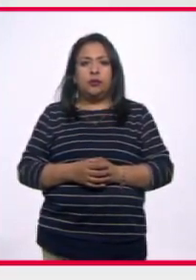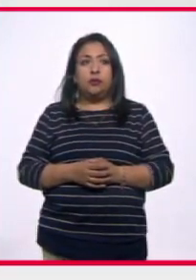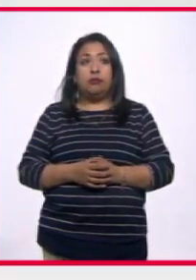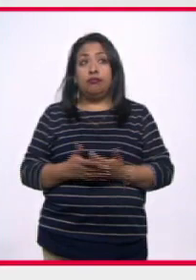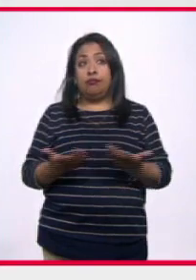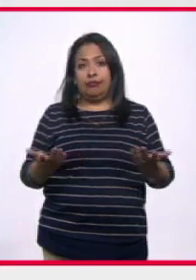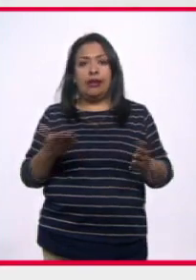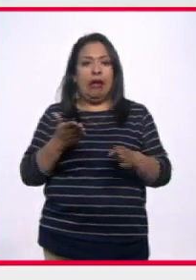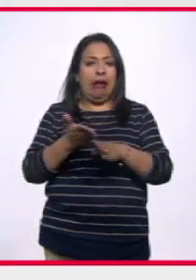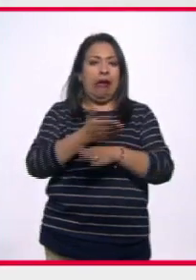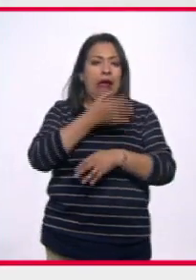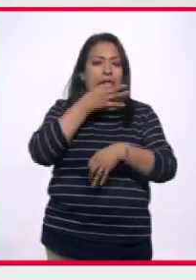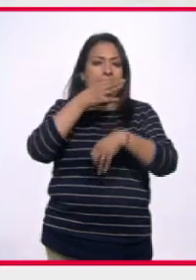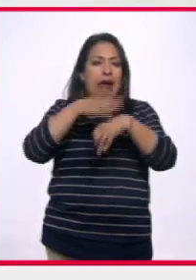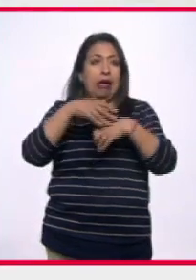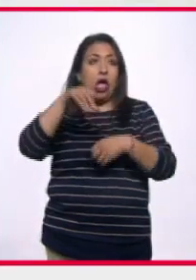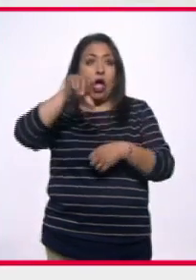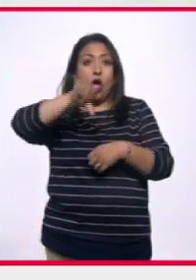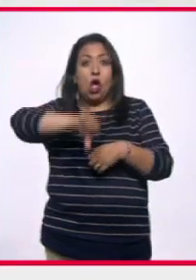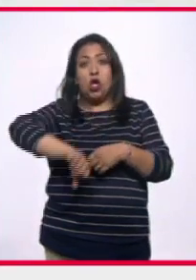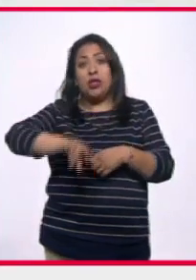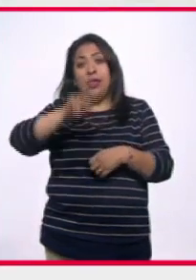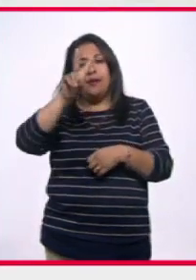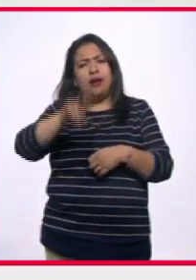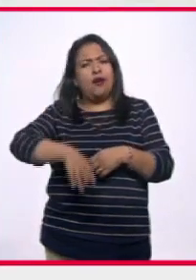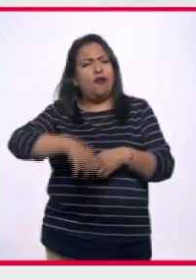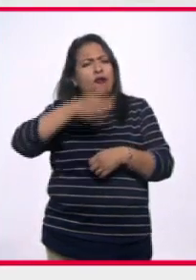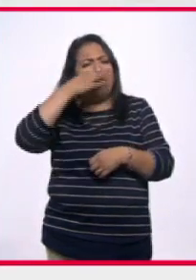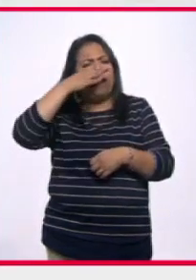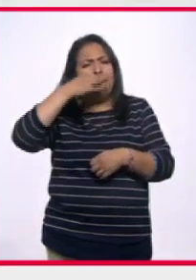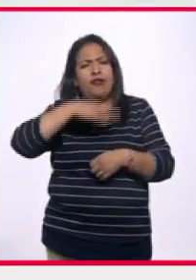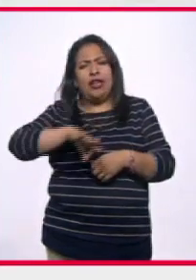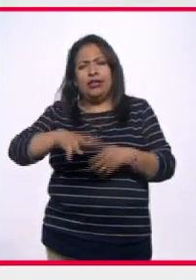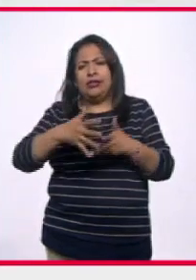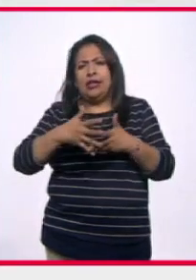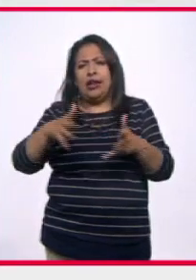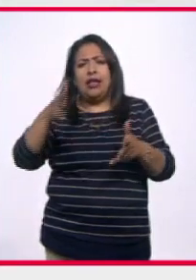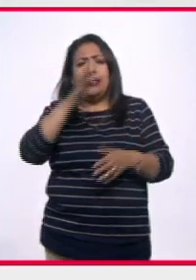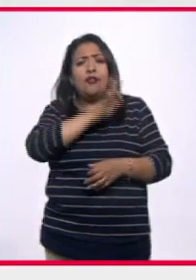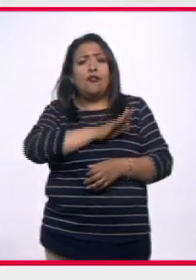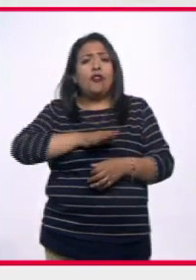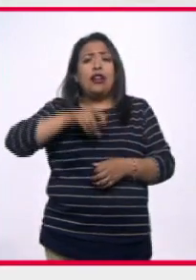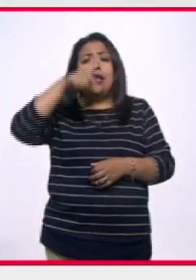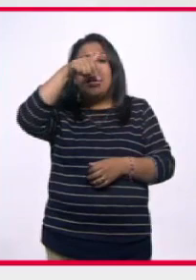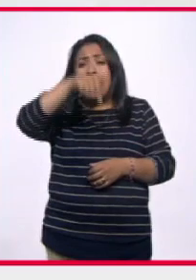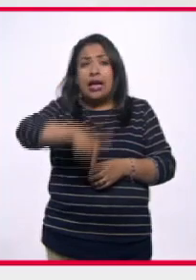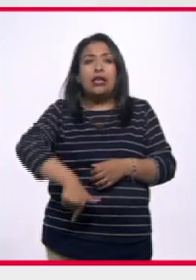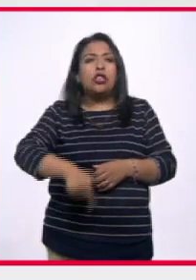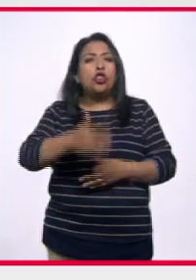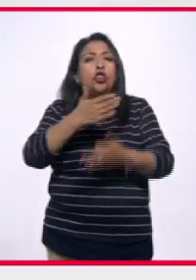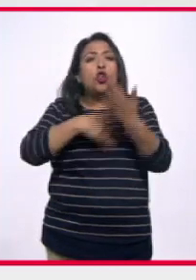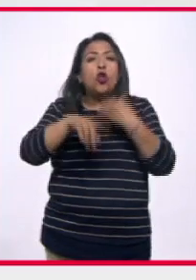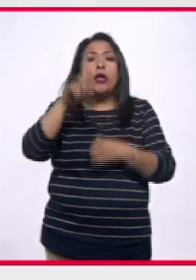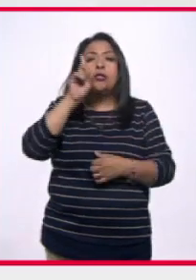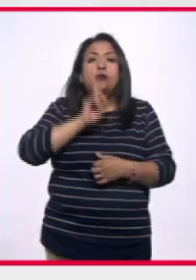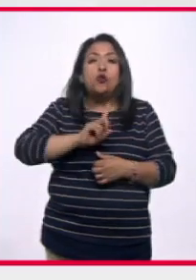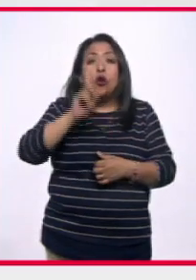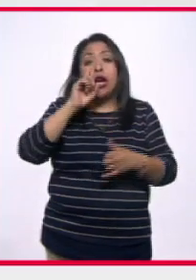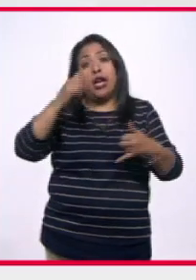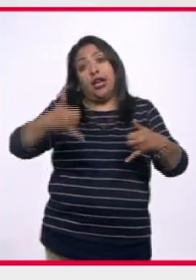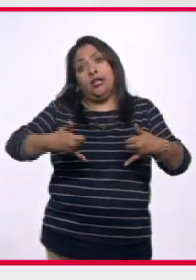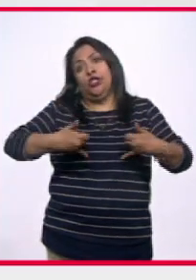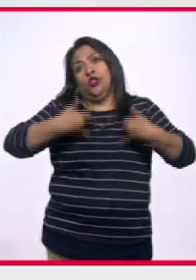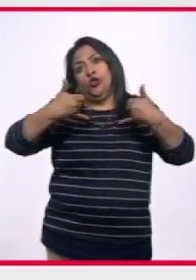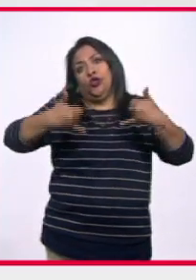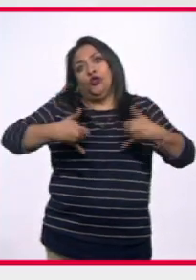bueno yo no disipaban hoy es una gran celebración y felicitamos desde aquí a todas estas mujeres y a todos estos jóvenes